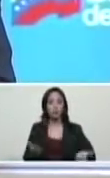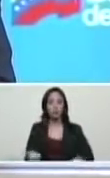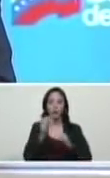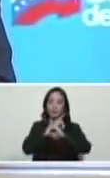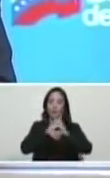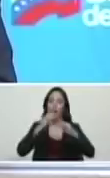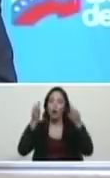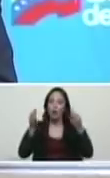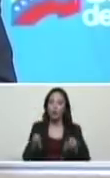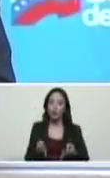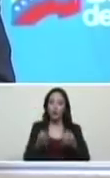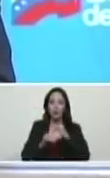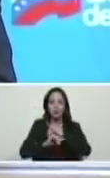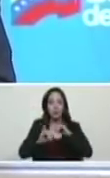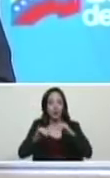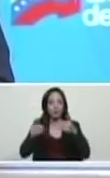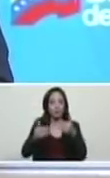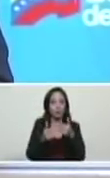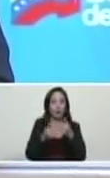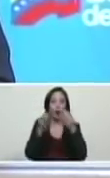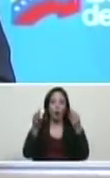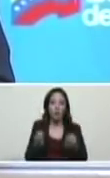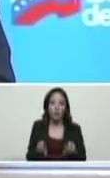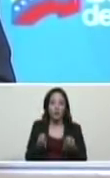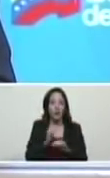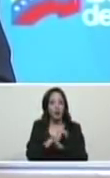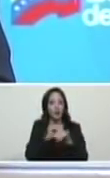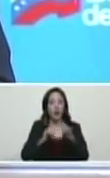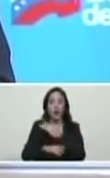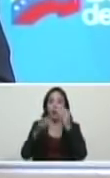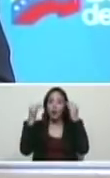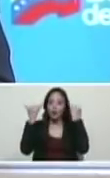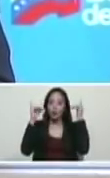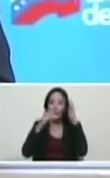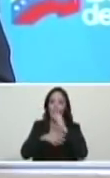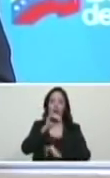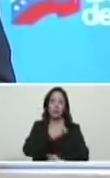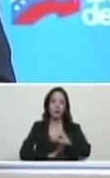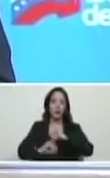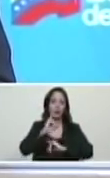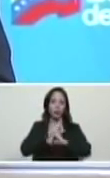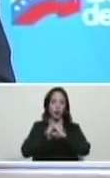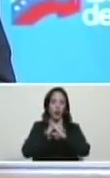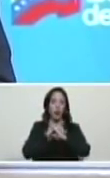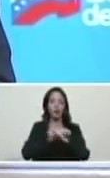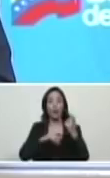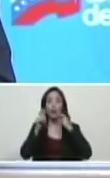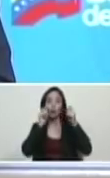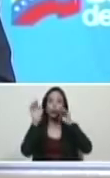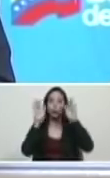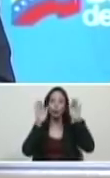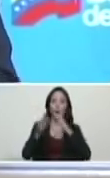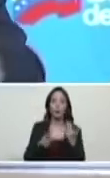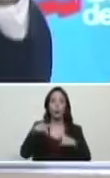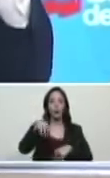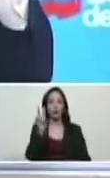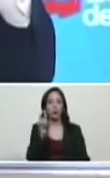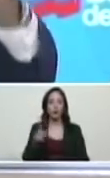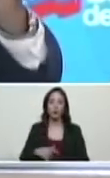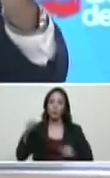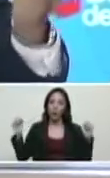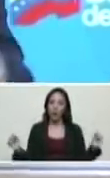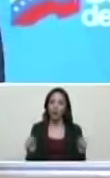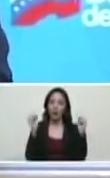clausurado oficialmente y de manera exitosa la Feria Internacional del Turismo de Venezuela. ¡Que